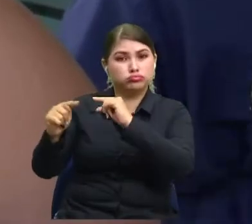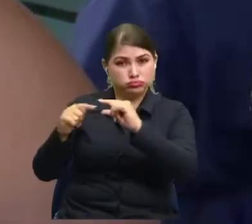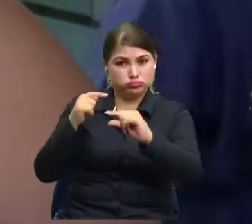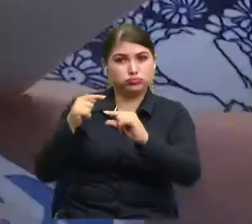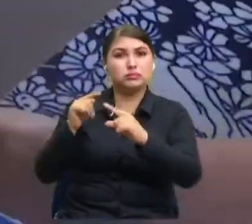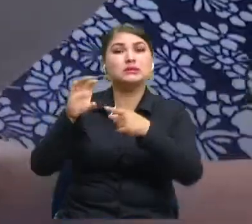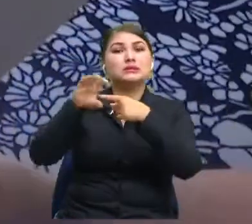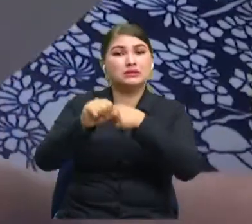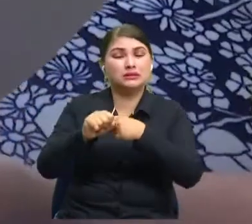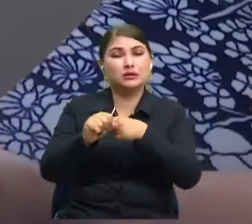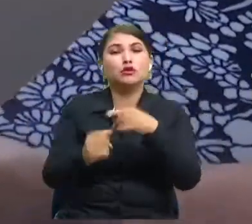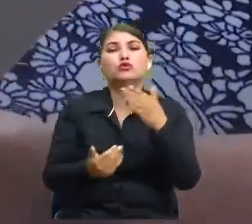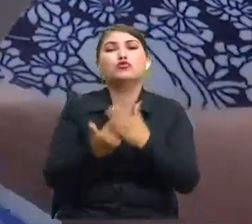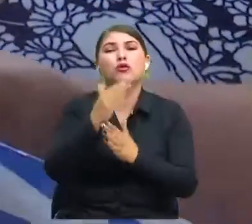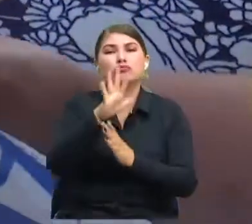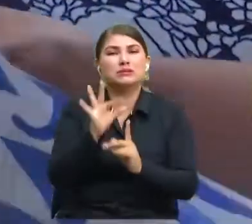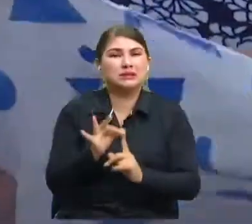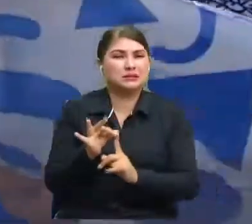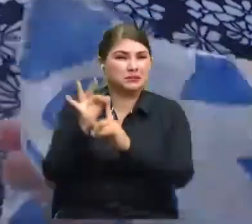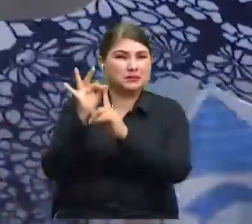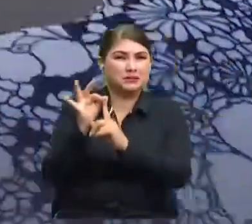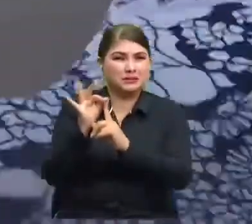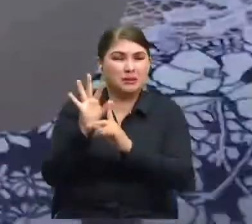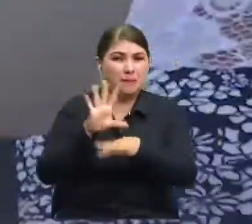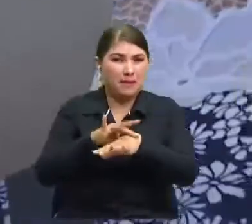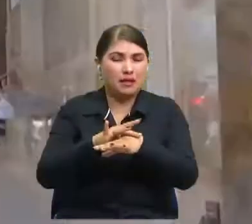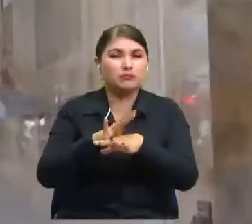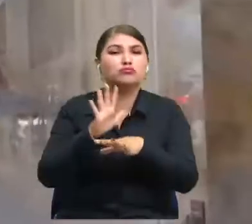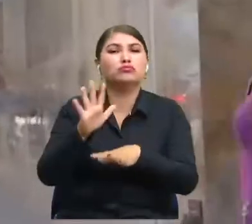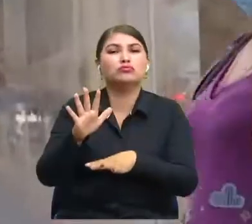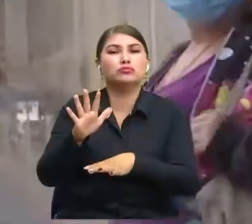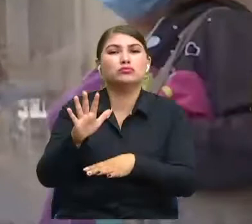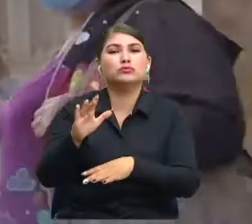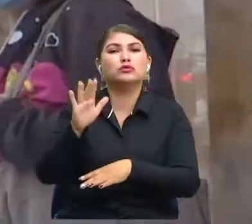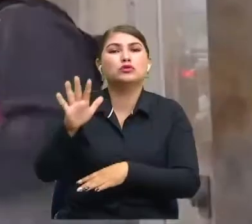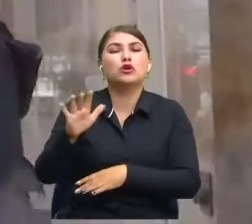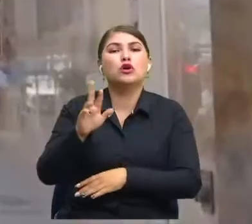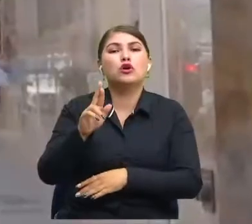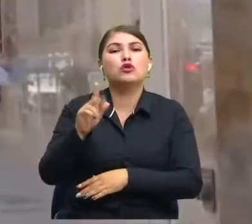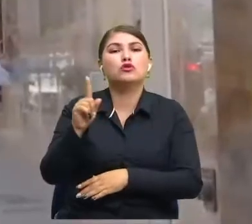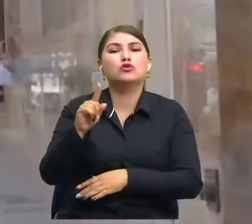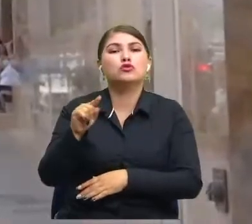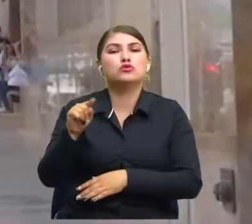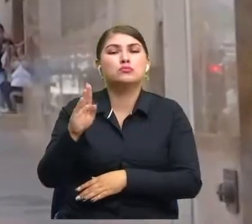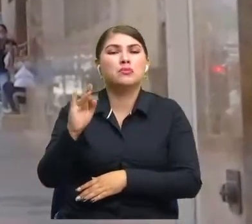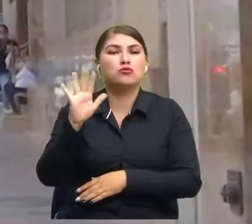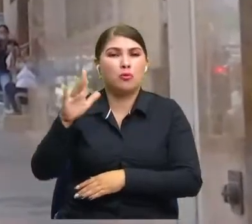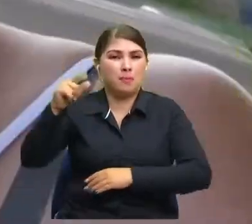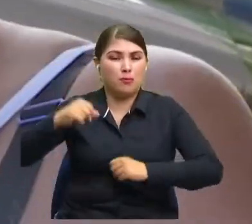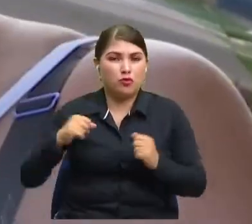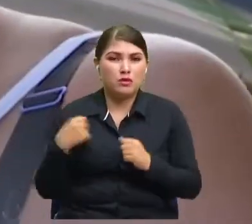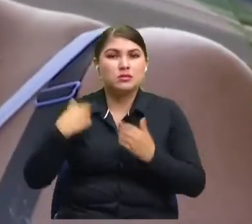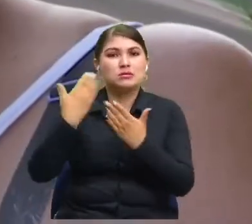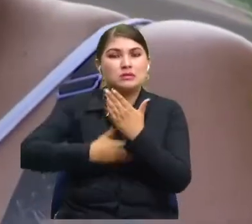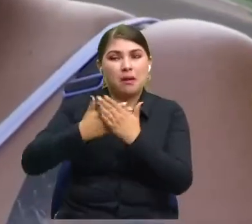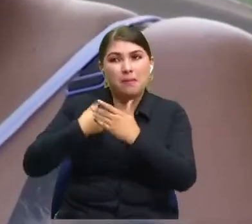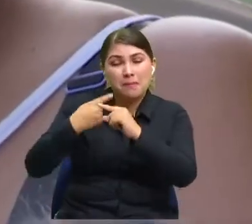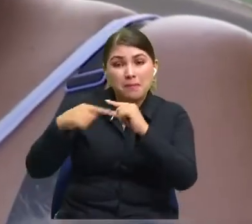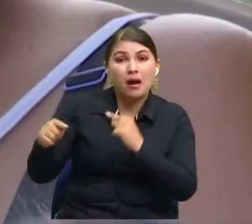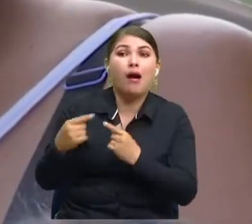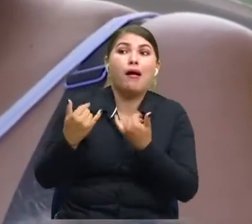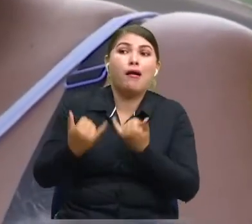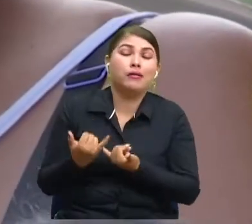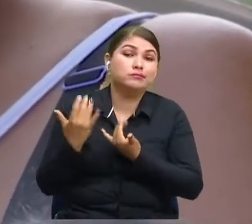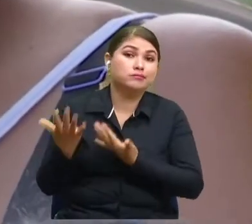una cita con un nuevo especialista para la clínica Roosevelt de Bogotá. Ya le pasé los papeles a Comeva, ahora estoy